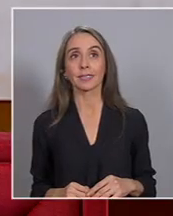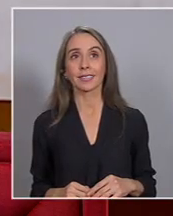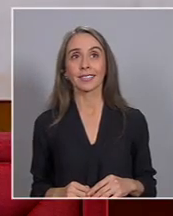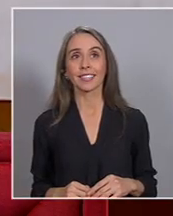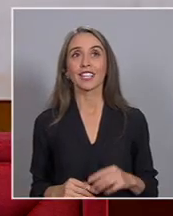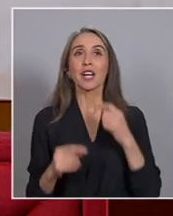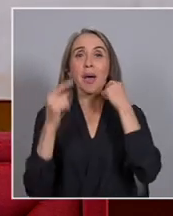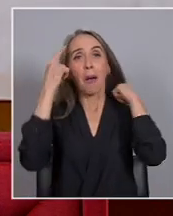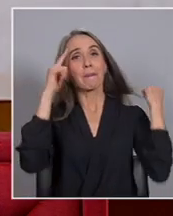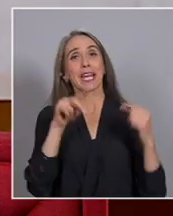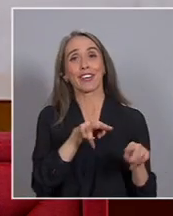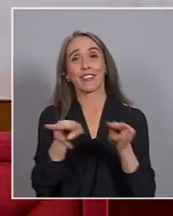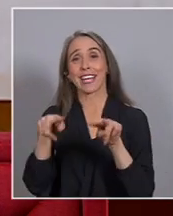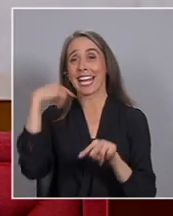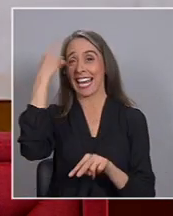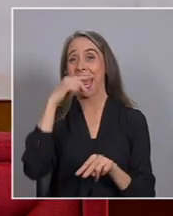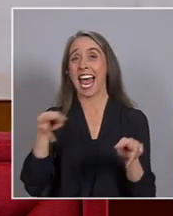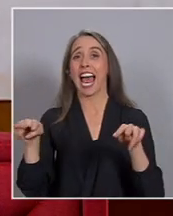pero